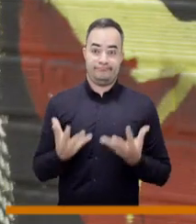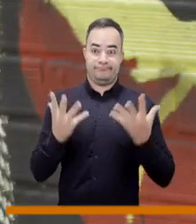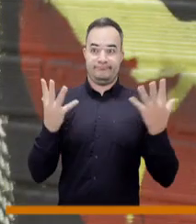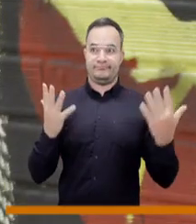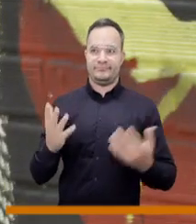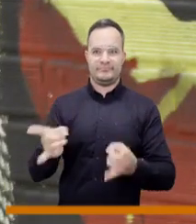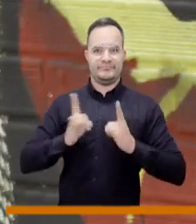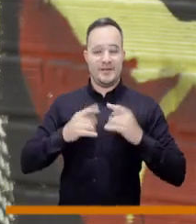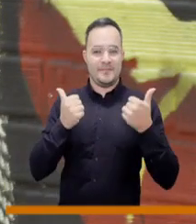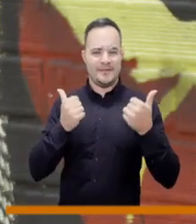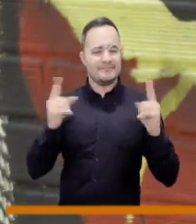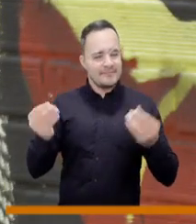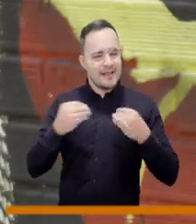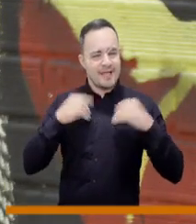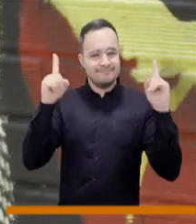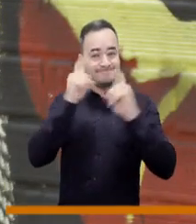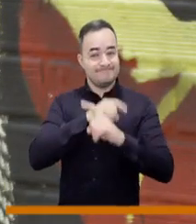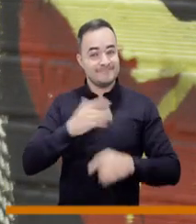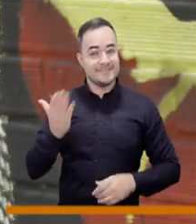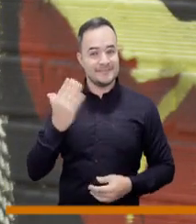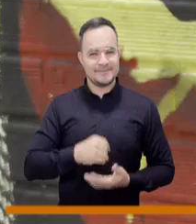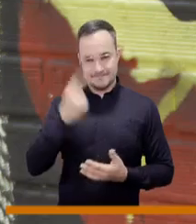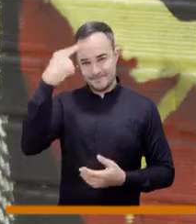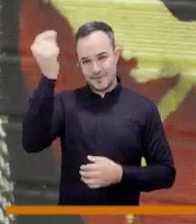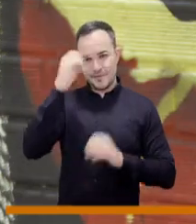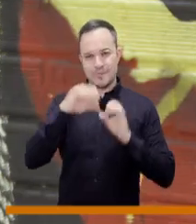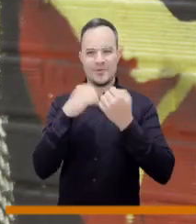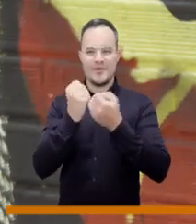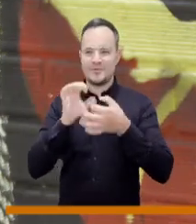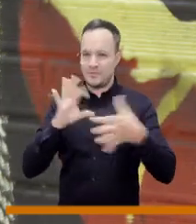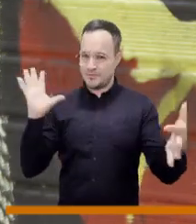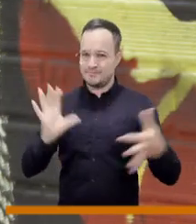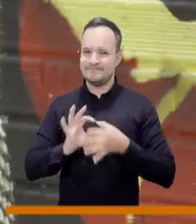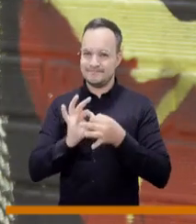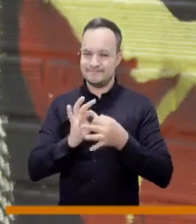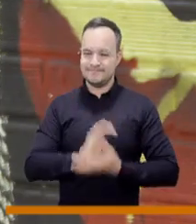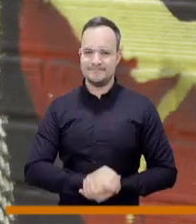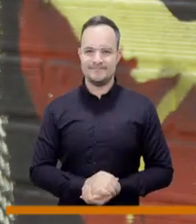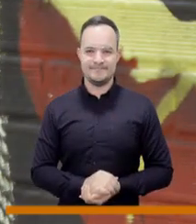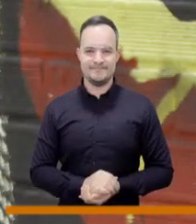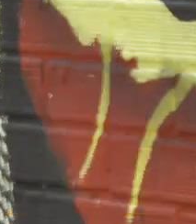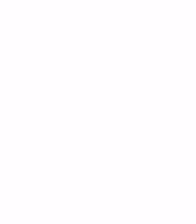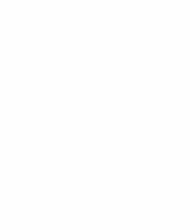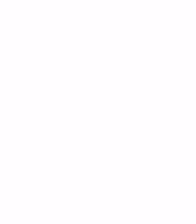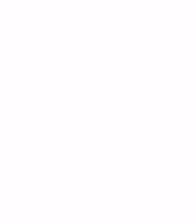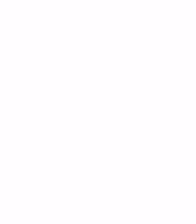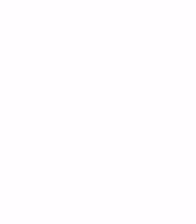y mucha reflexión a nuestra ciudad. Porque el Consejo somos tú y yo.